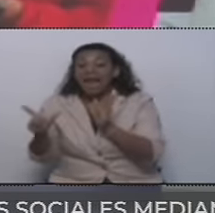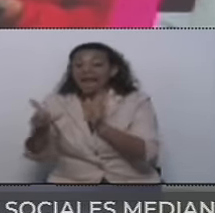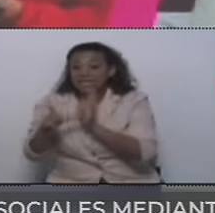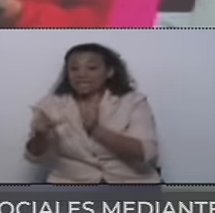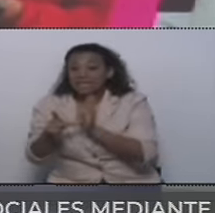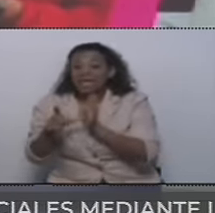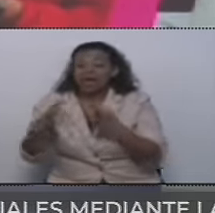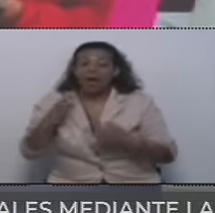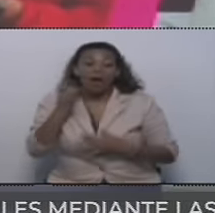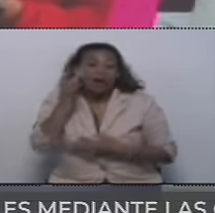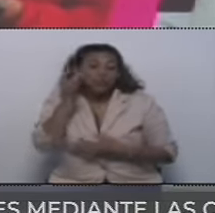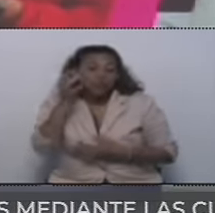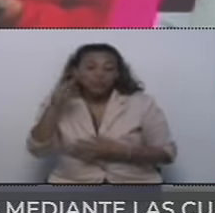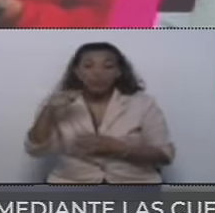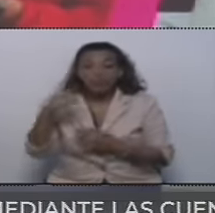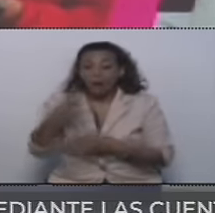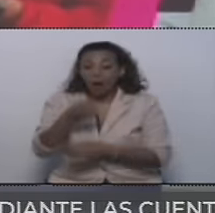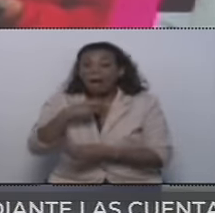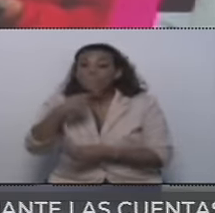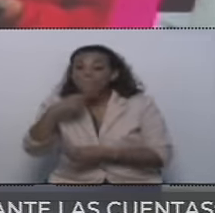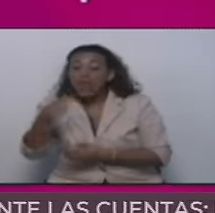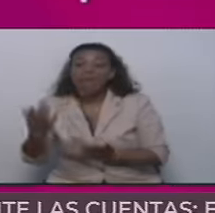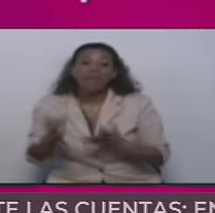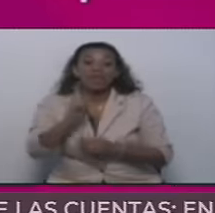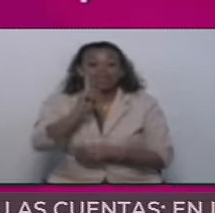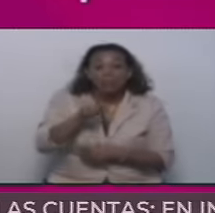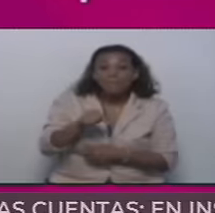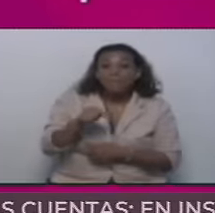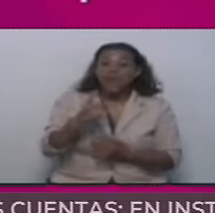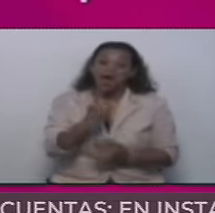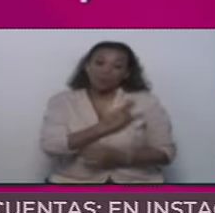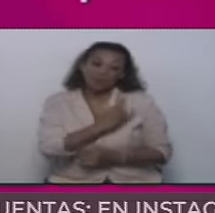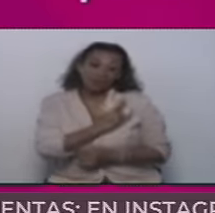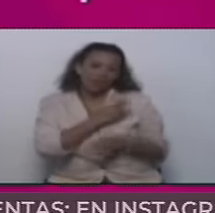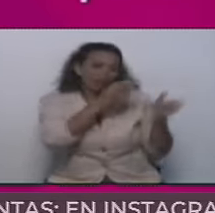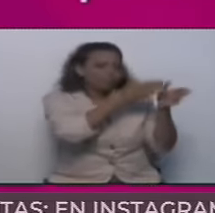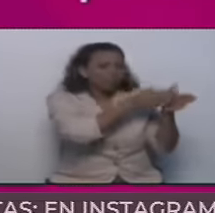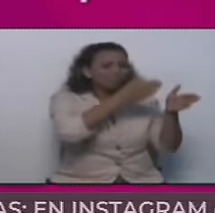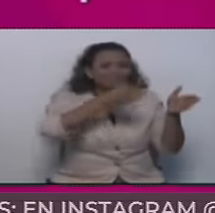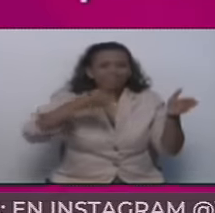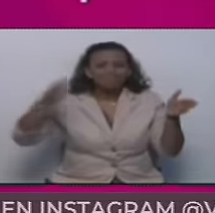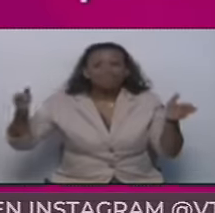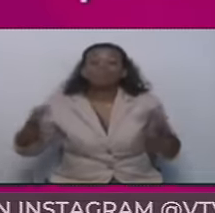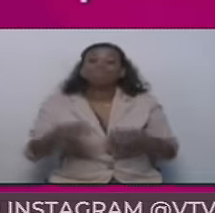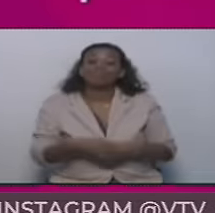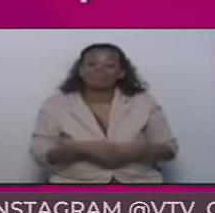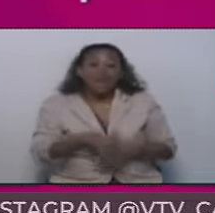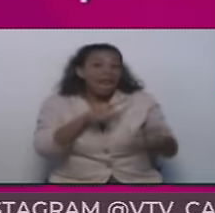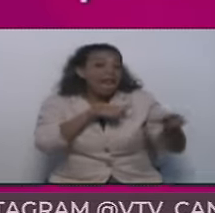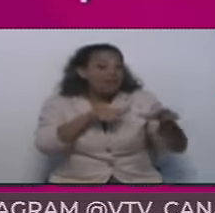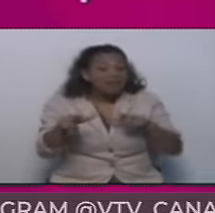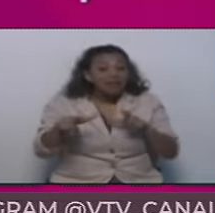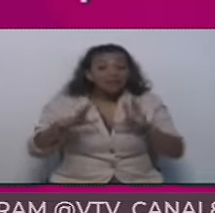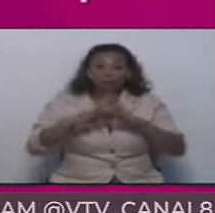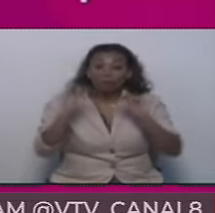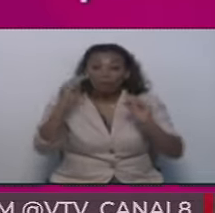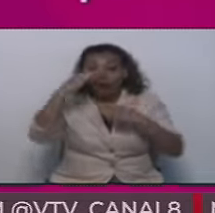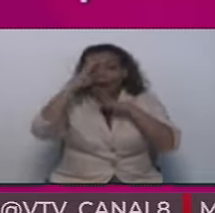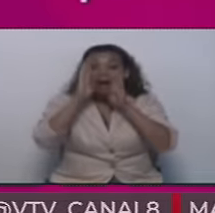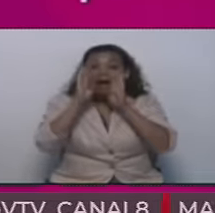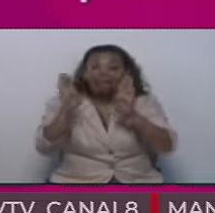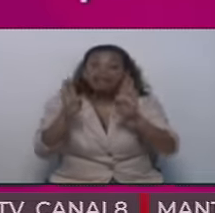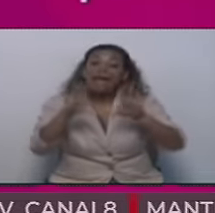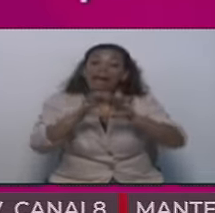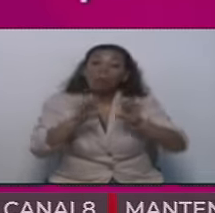liceos, colegios de secundaria y también las universidades, activando todo el